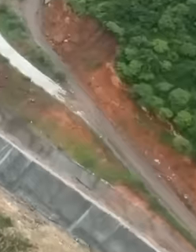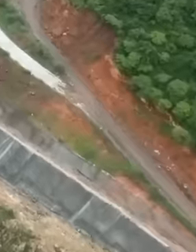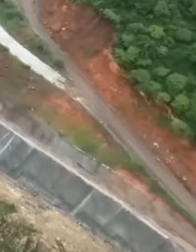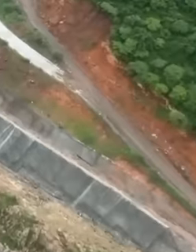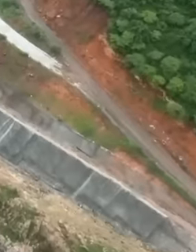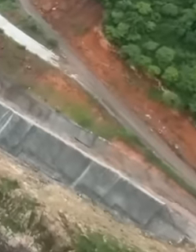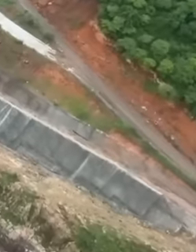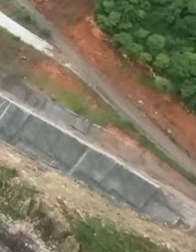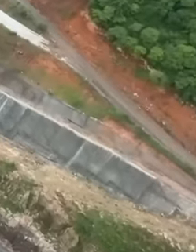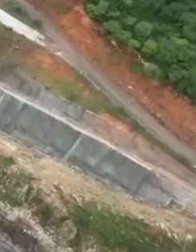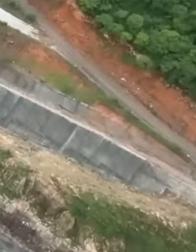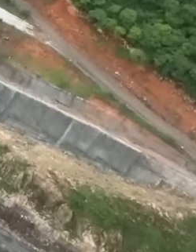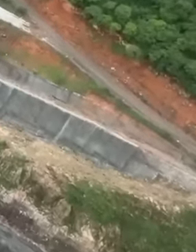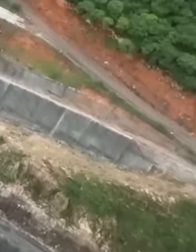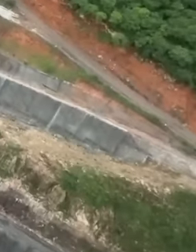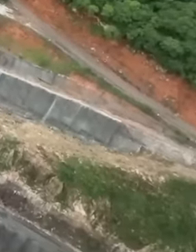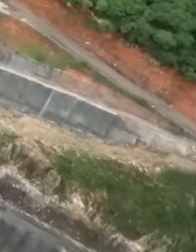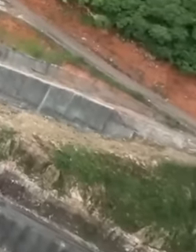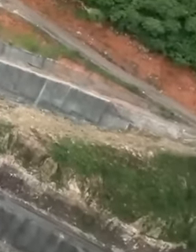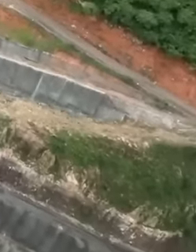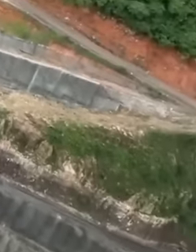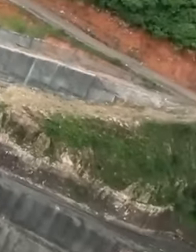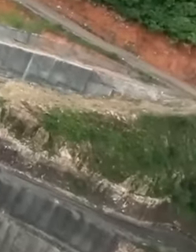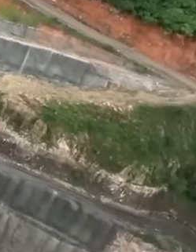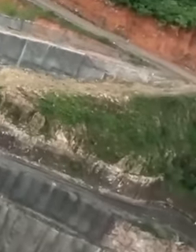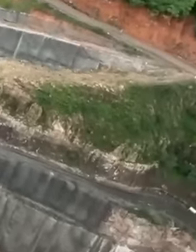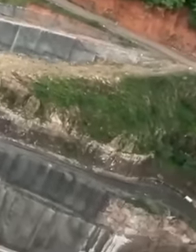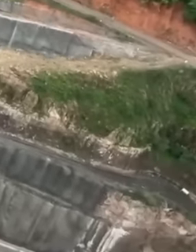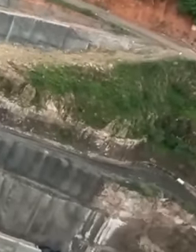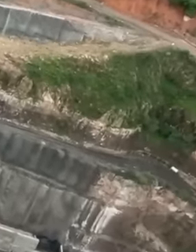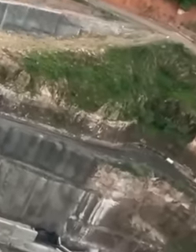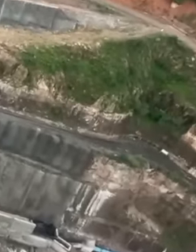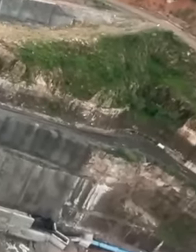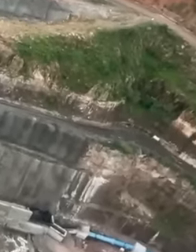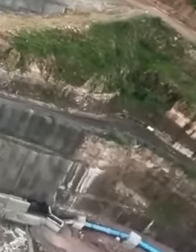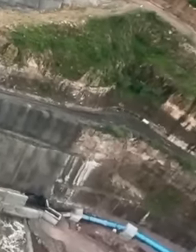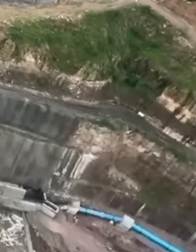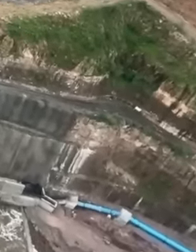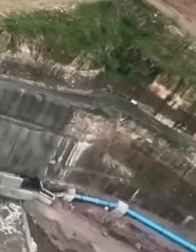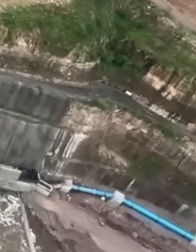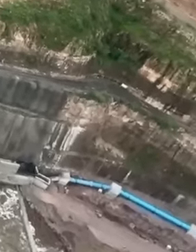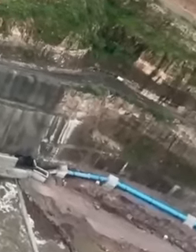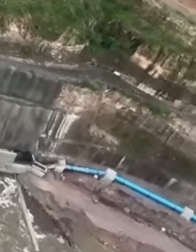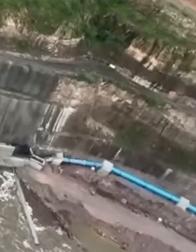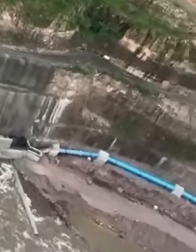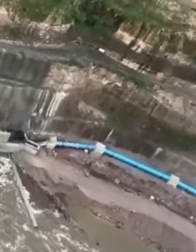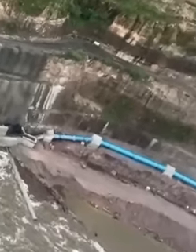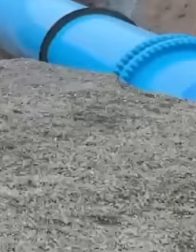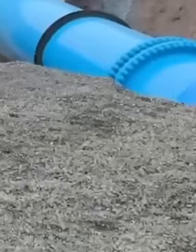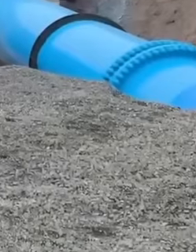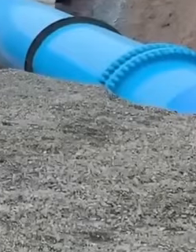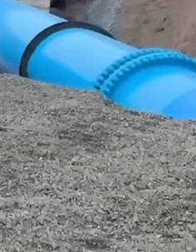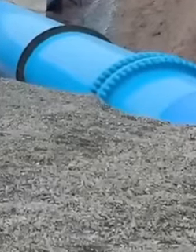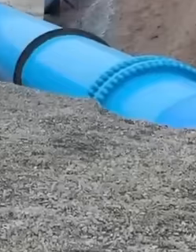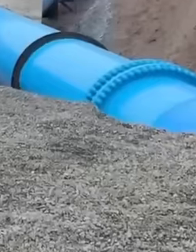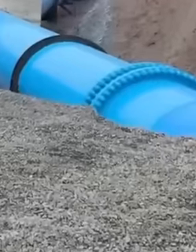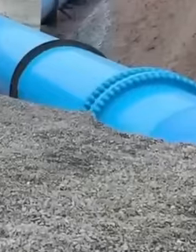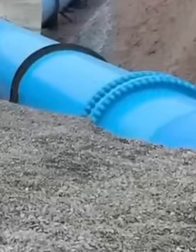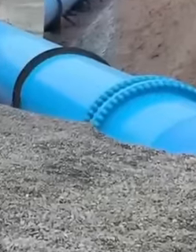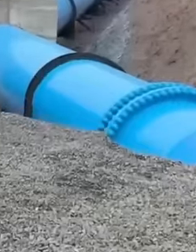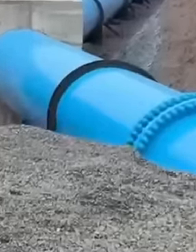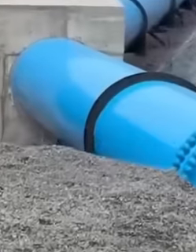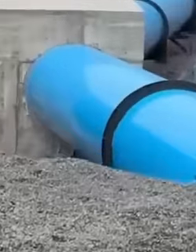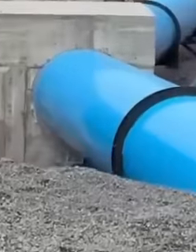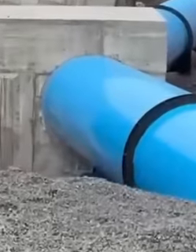El Zapotillo, con lo que la zona metropolitana de Guadalajara recibirá 3 metros cúbicos por segundo más